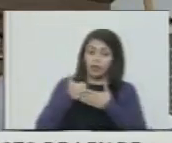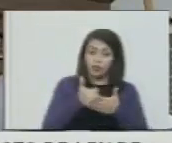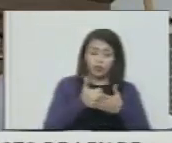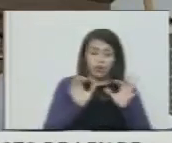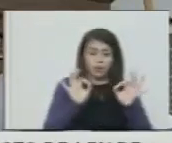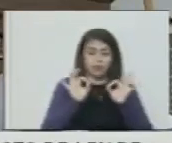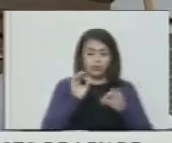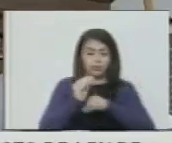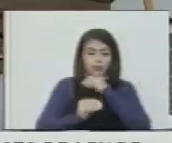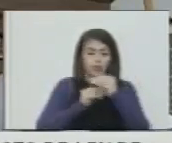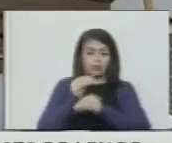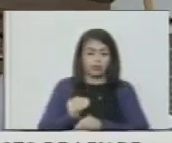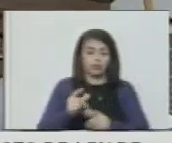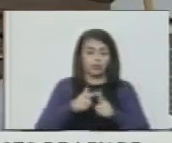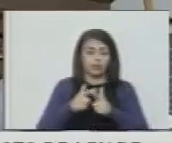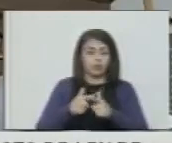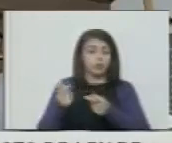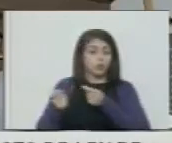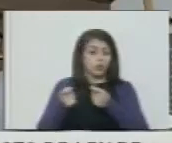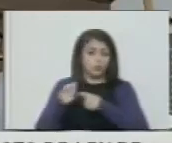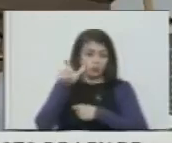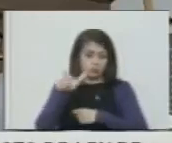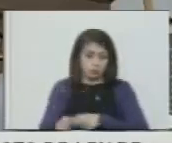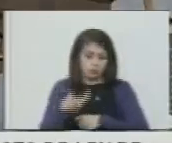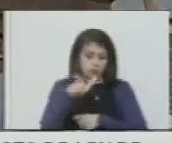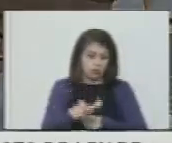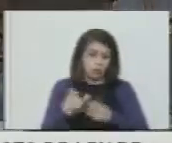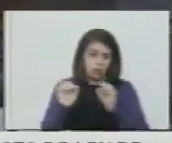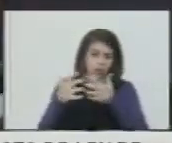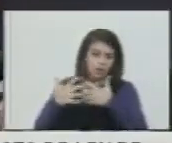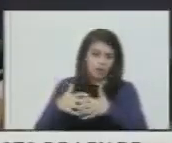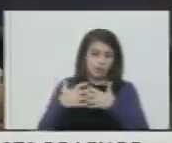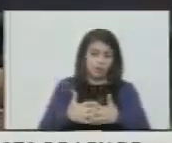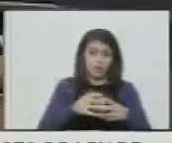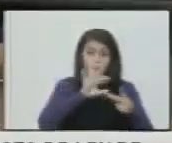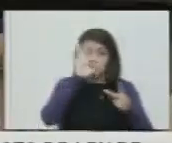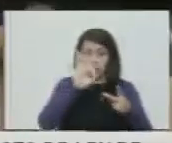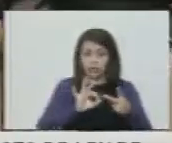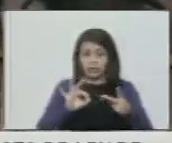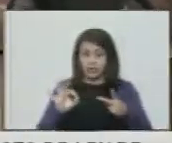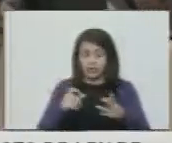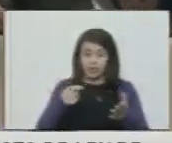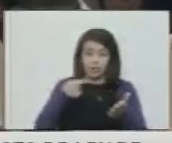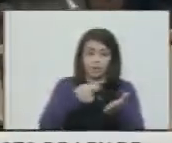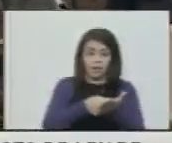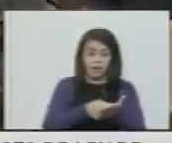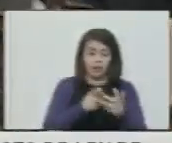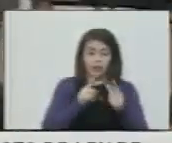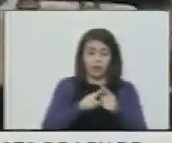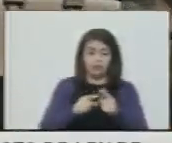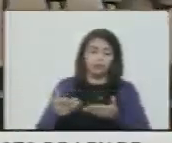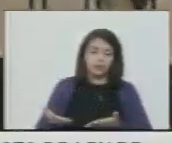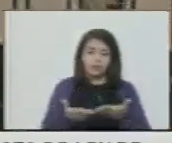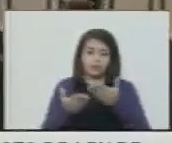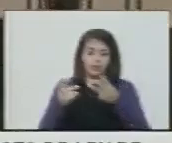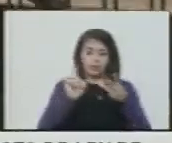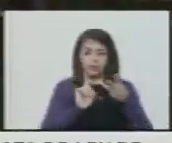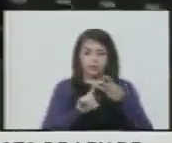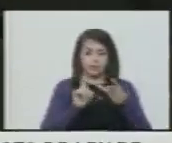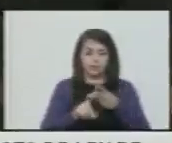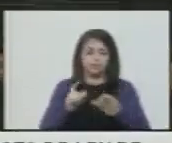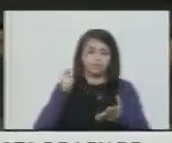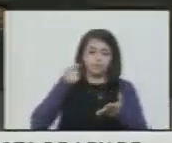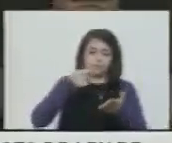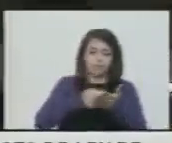Las contribuciones especiales aportadas por los sujetos regulados. 2. Las tasas por servicios que preste el órgano.